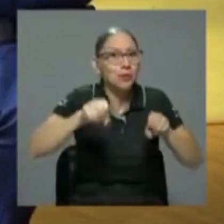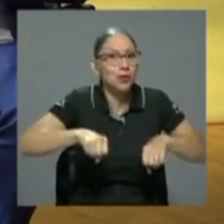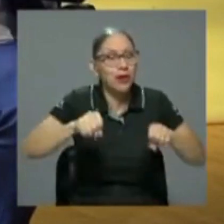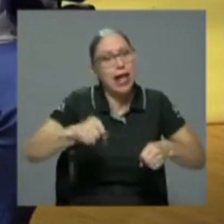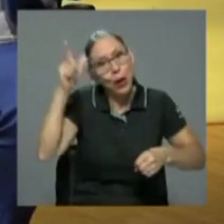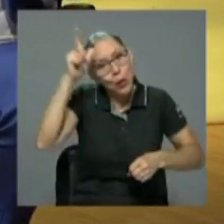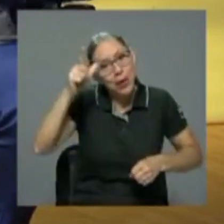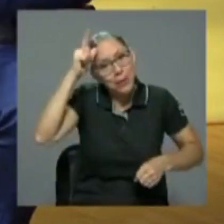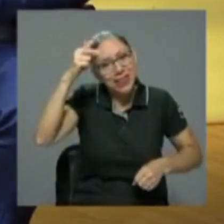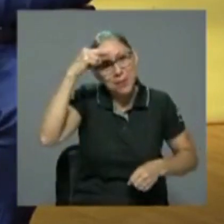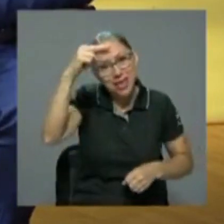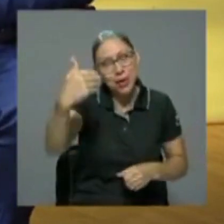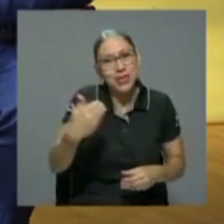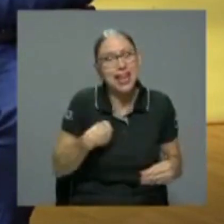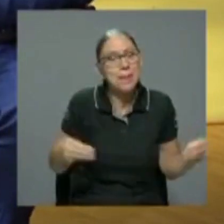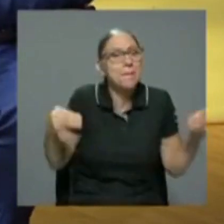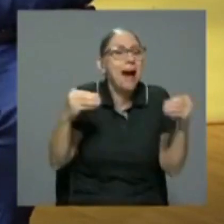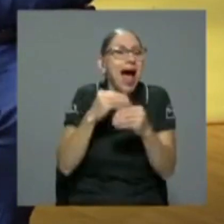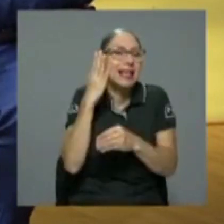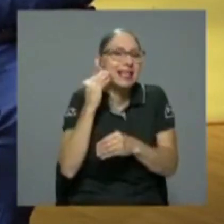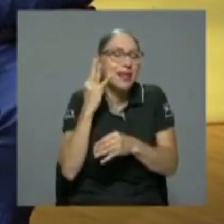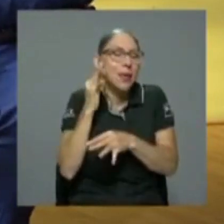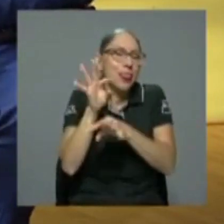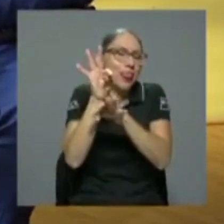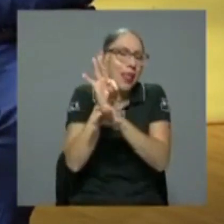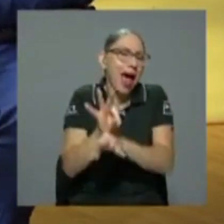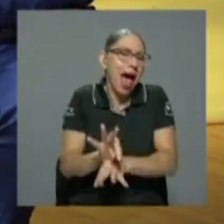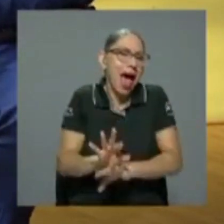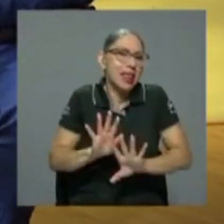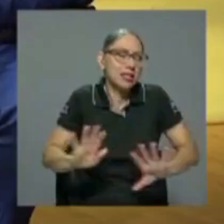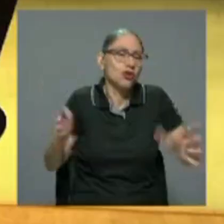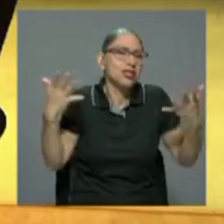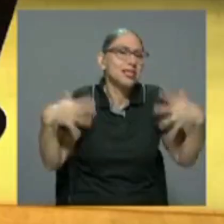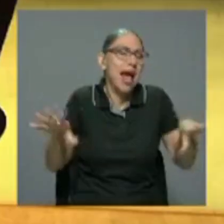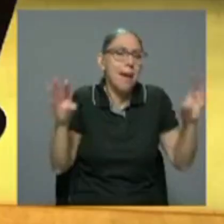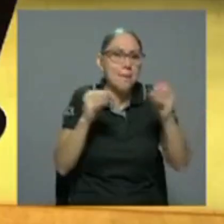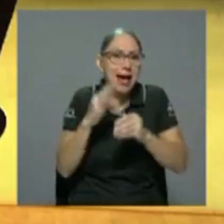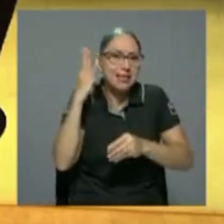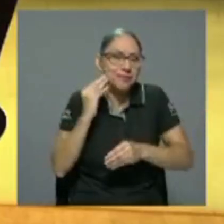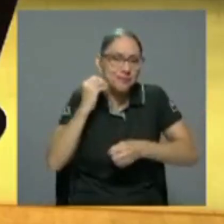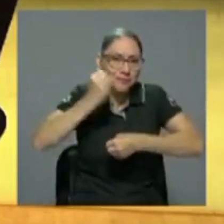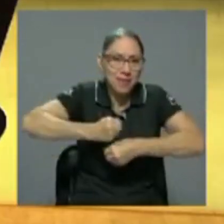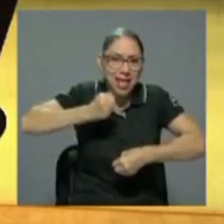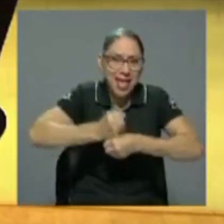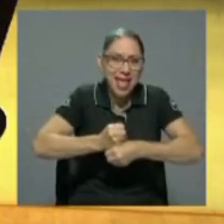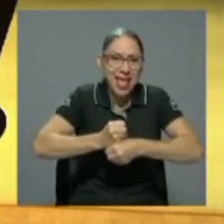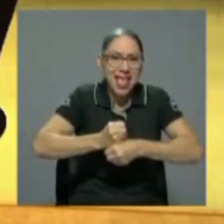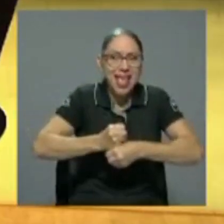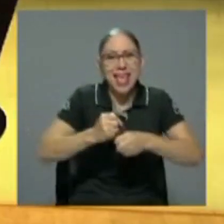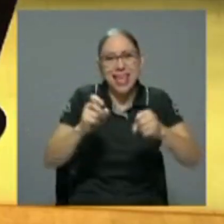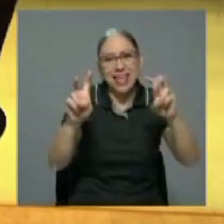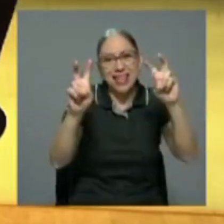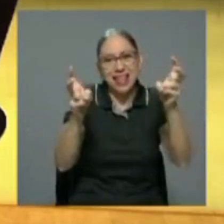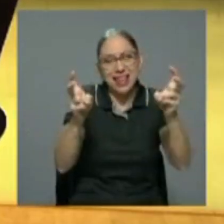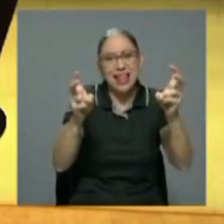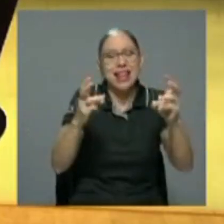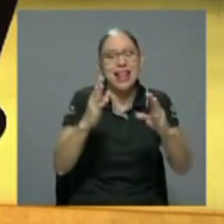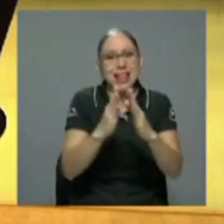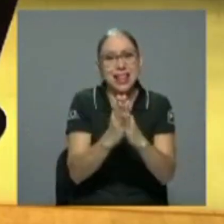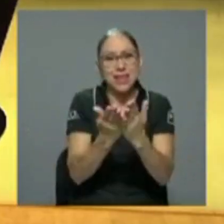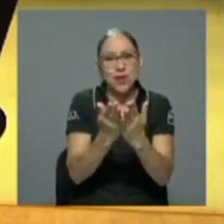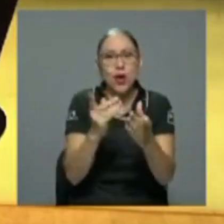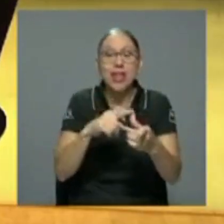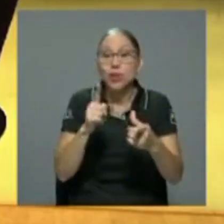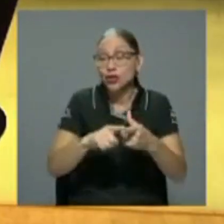camino muy largo ya andado en este tema del mundo del libro. Entonces tenemos pendientes analizar